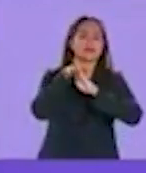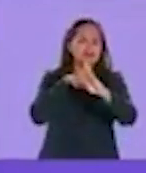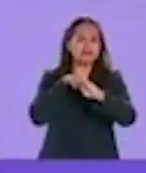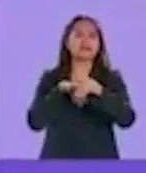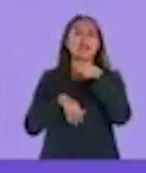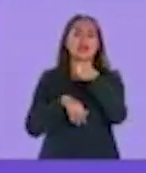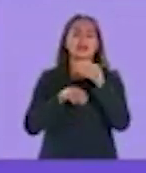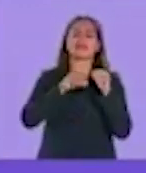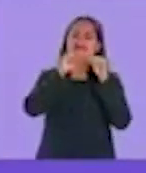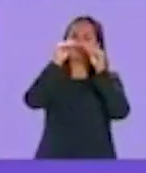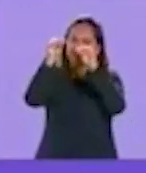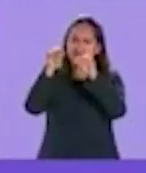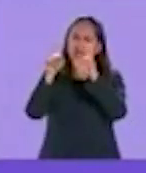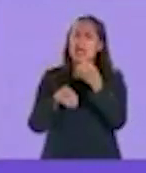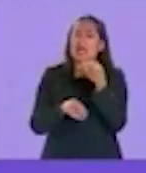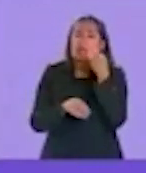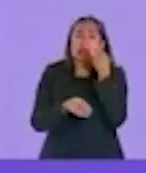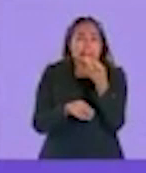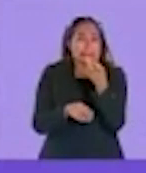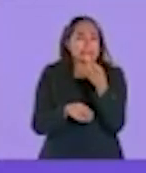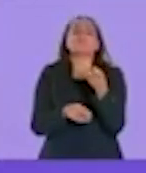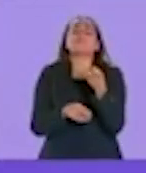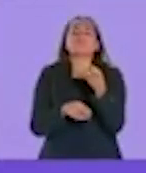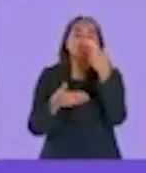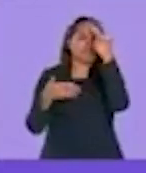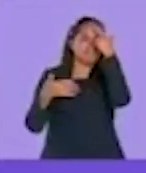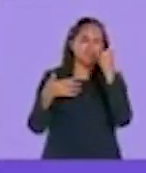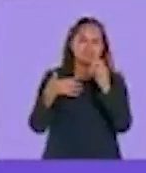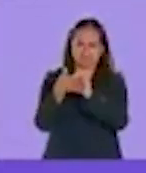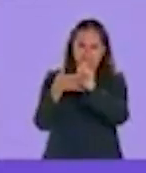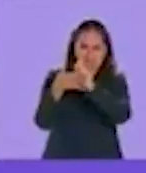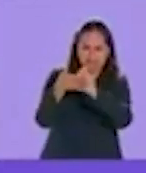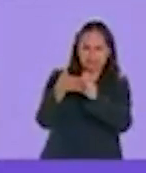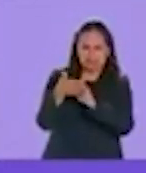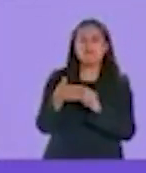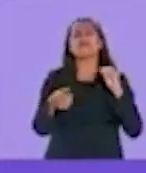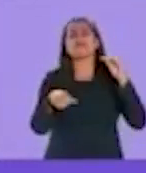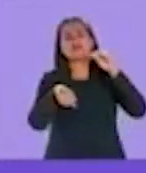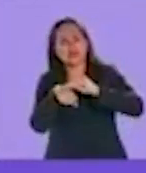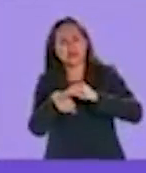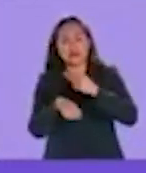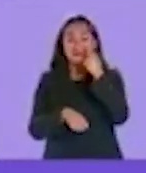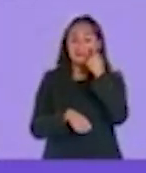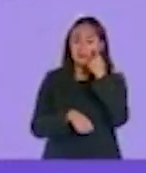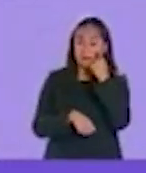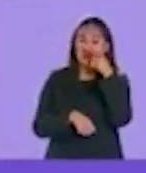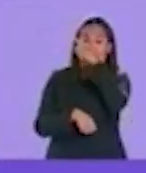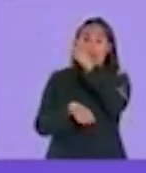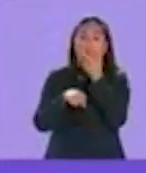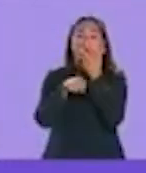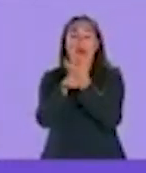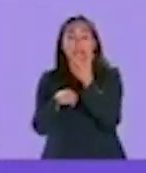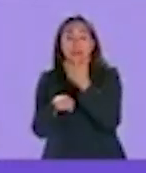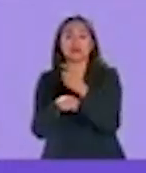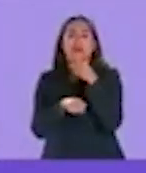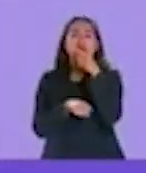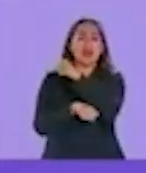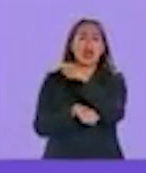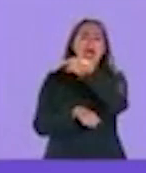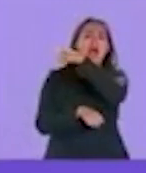una justificación los vecinos del norte los del gobierno de eeuu que hicieran que